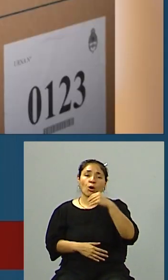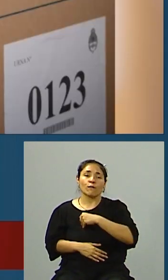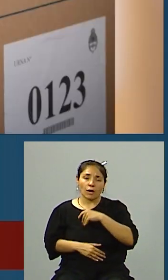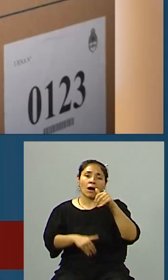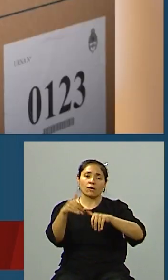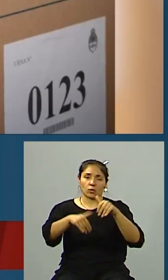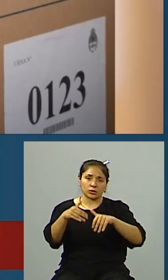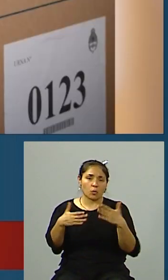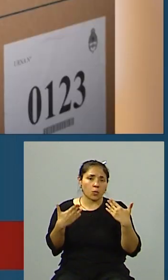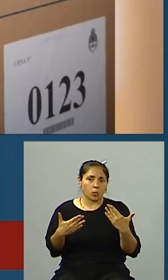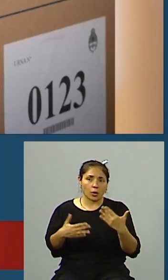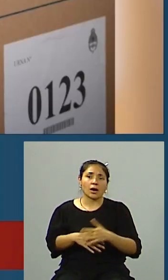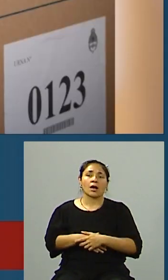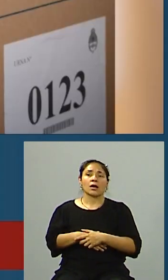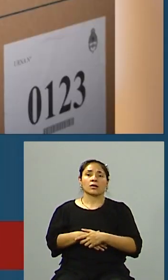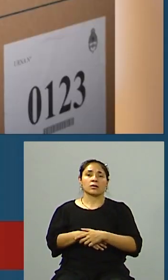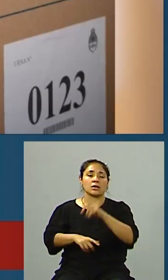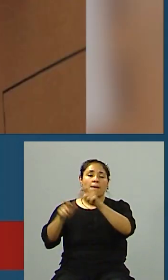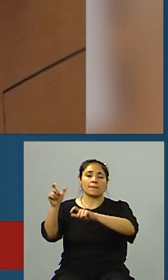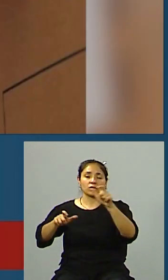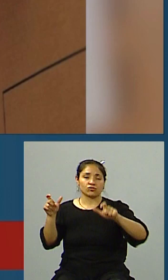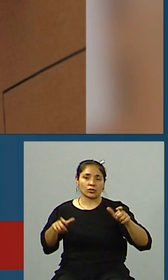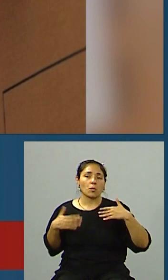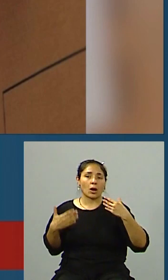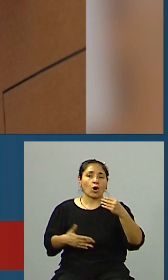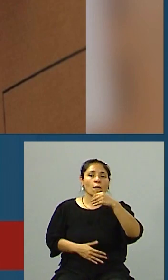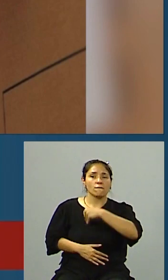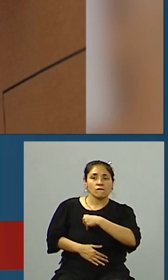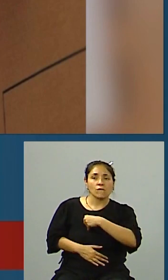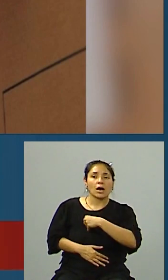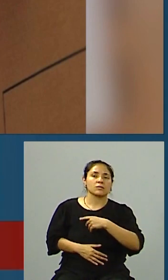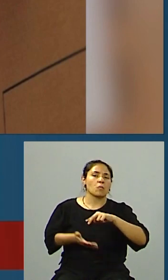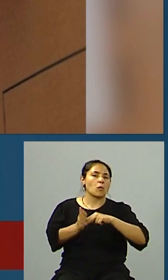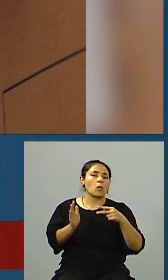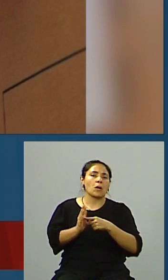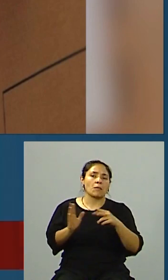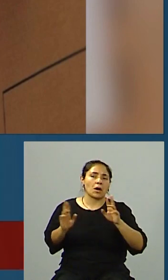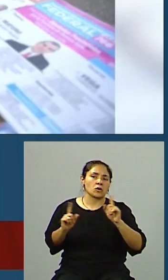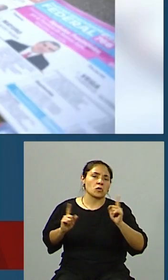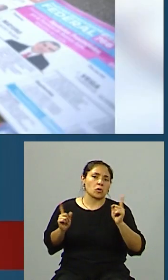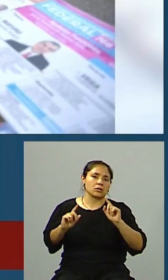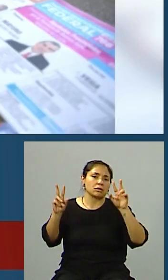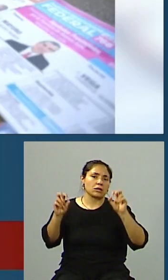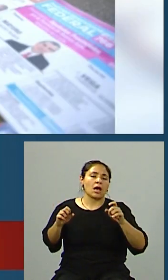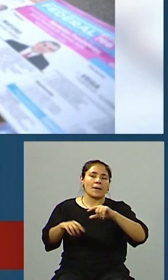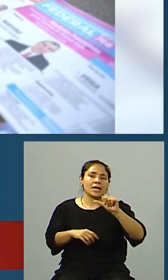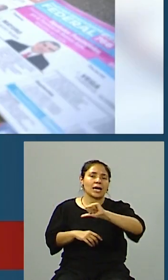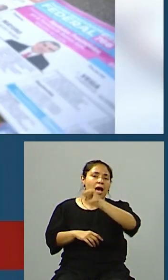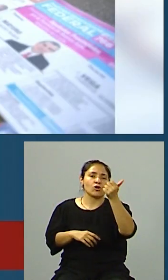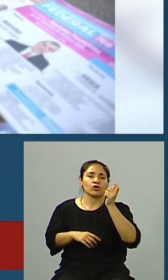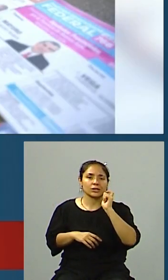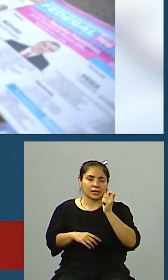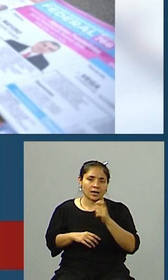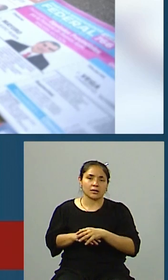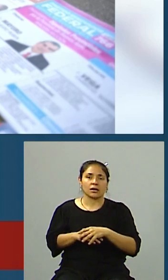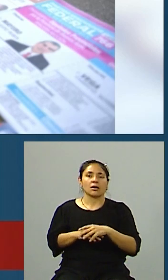en el cual depositen su confianza a todos los actores y que no tengamos inconveniente en reconocer el resultado, que no haya